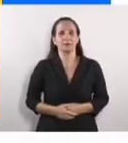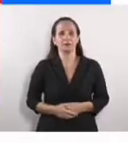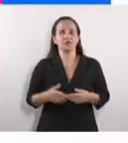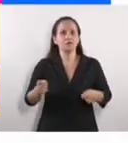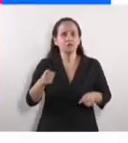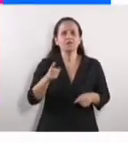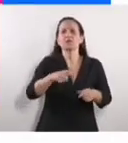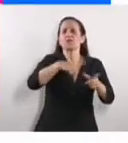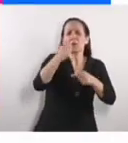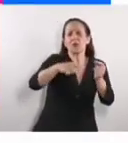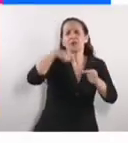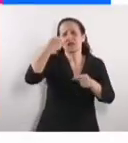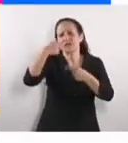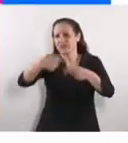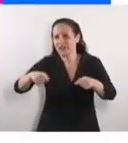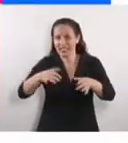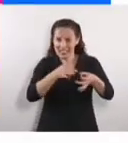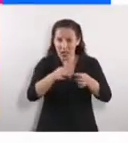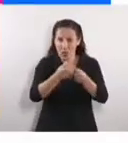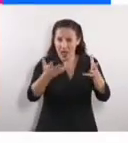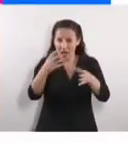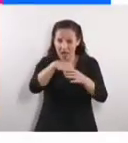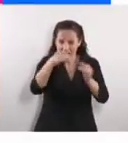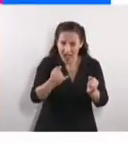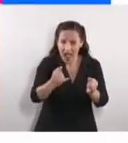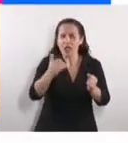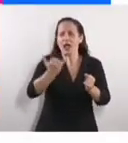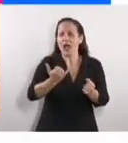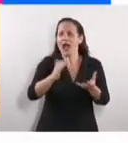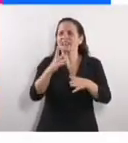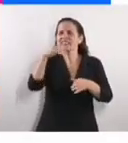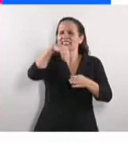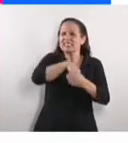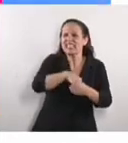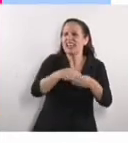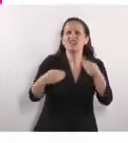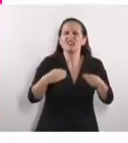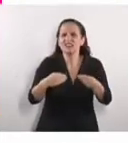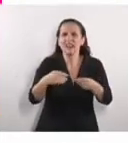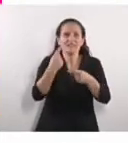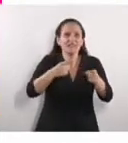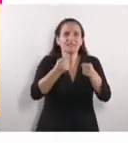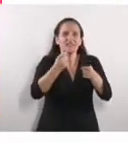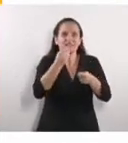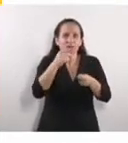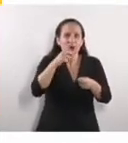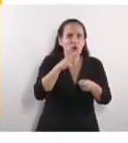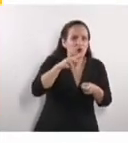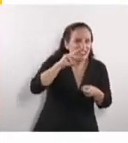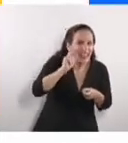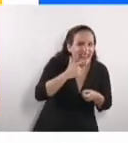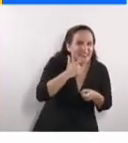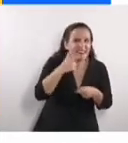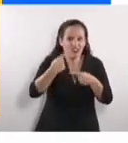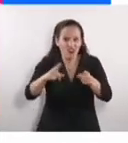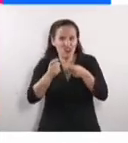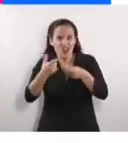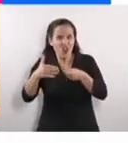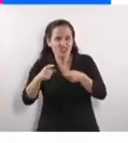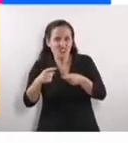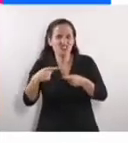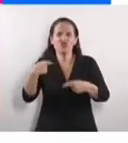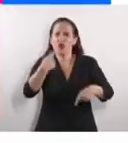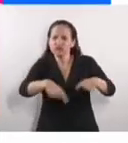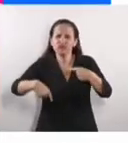Todos los organismos pluricelulares poseen un sistema interno que transporta los nutrientes, los desechos y otras sustancias